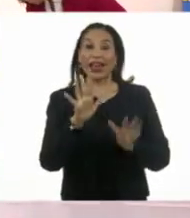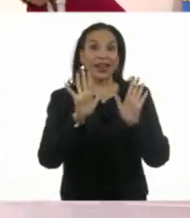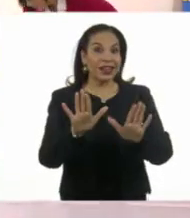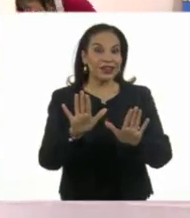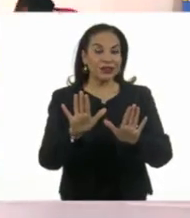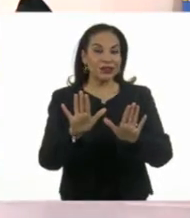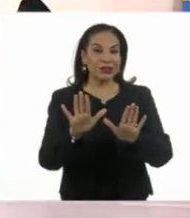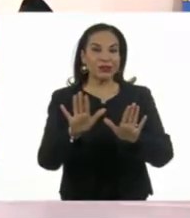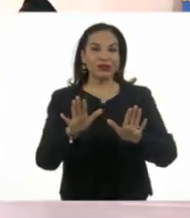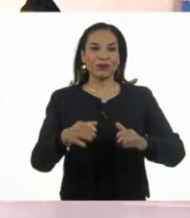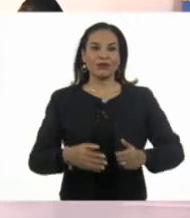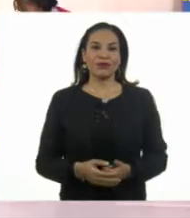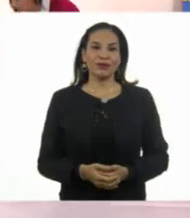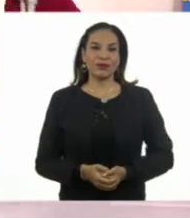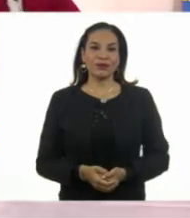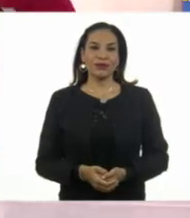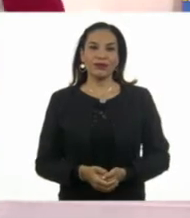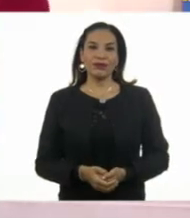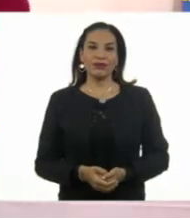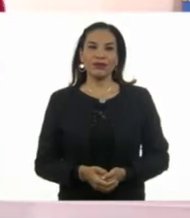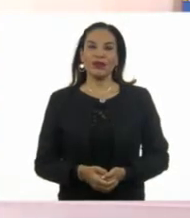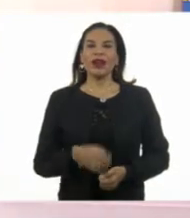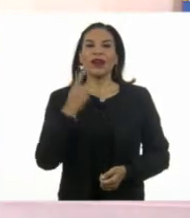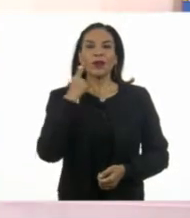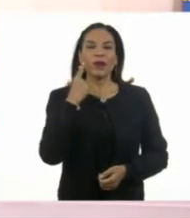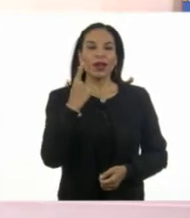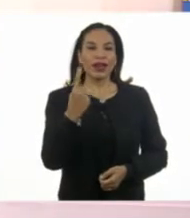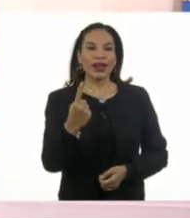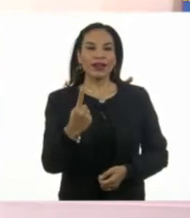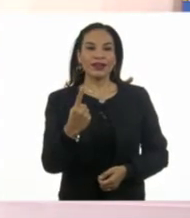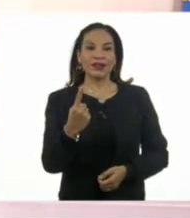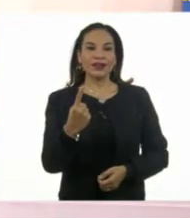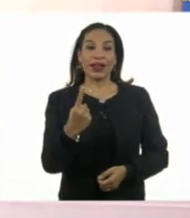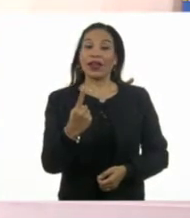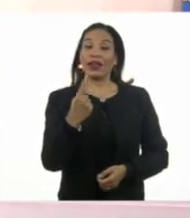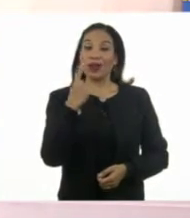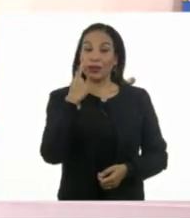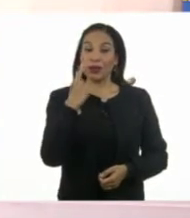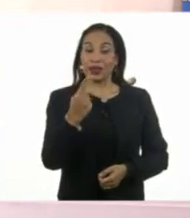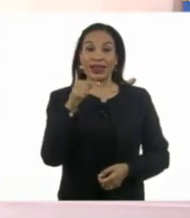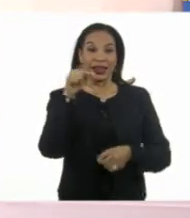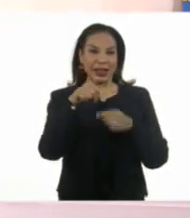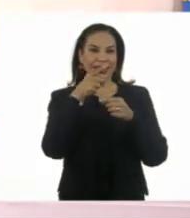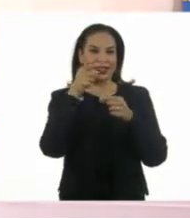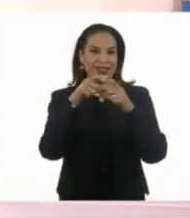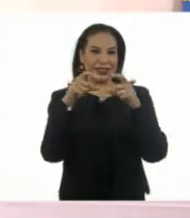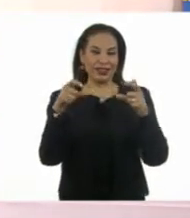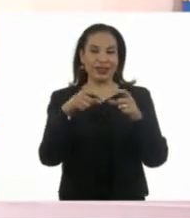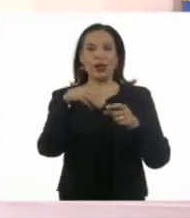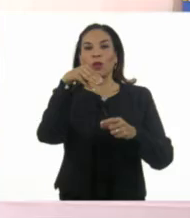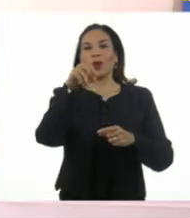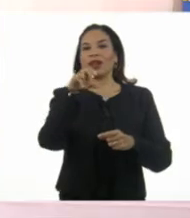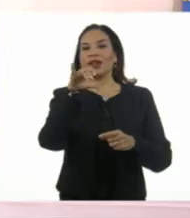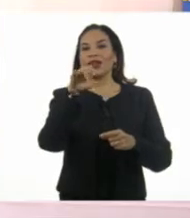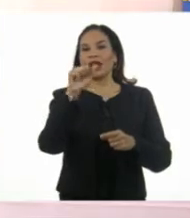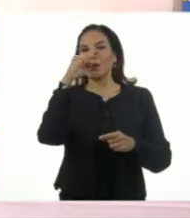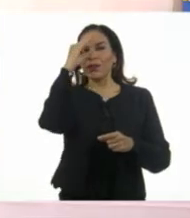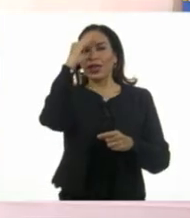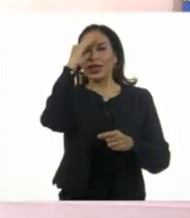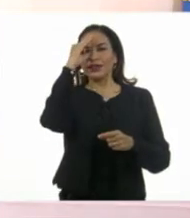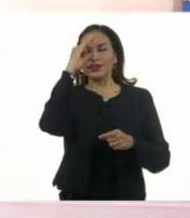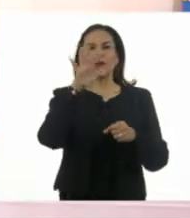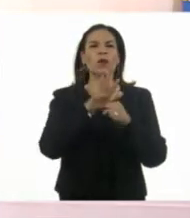alto. Esto es. A ver. Mire, dice, Mónica piensa que la